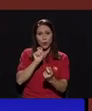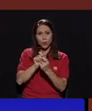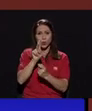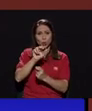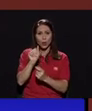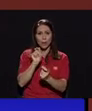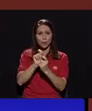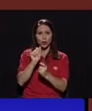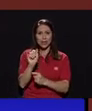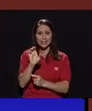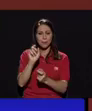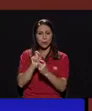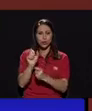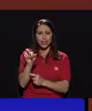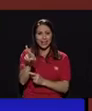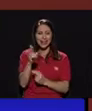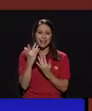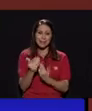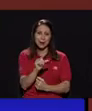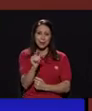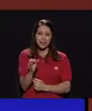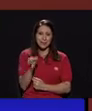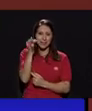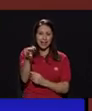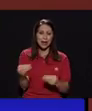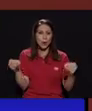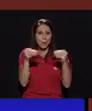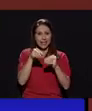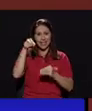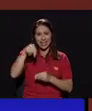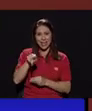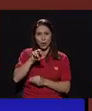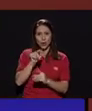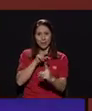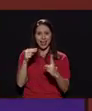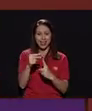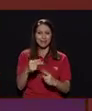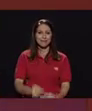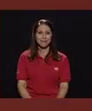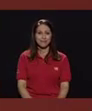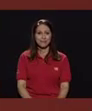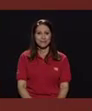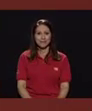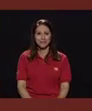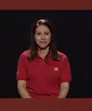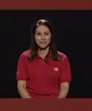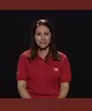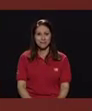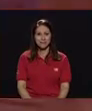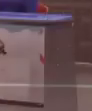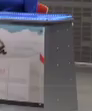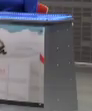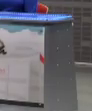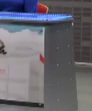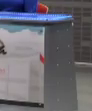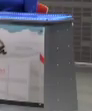en www.una.ac.cr. Les esperamos la próxima semana con más aquí en Una Mirada. Hasta pronto.